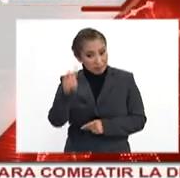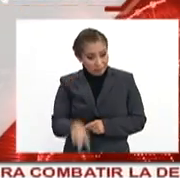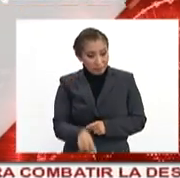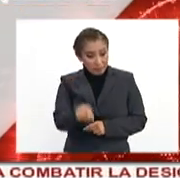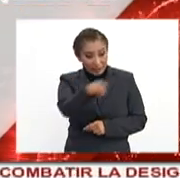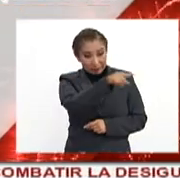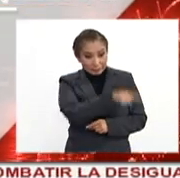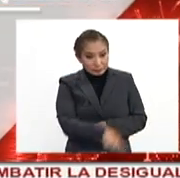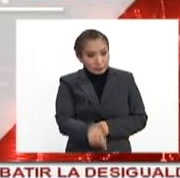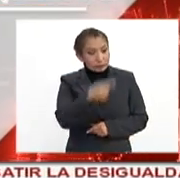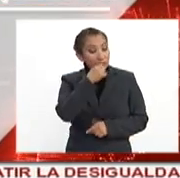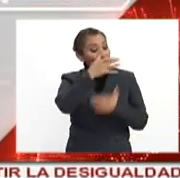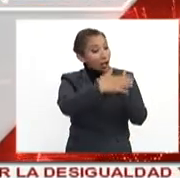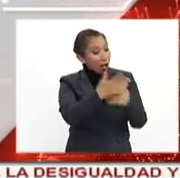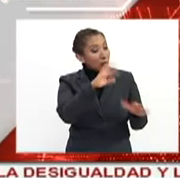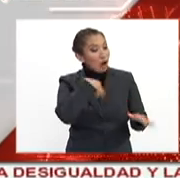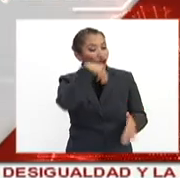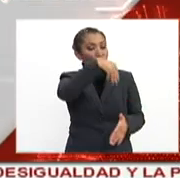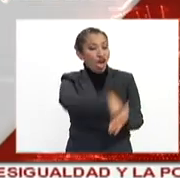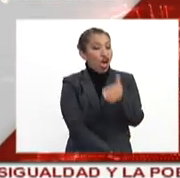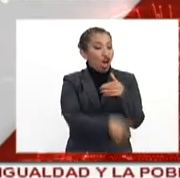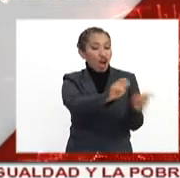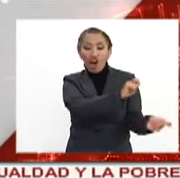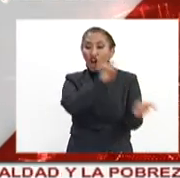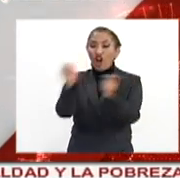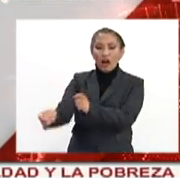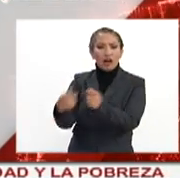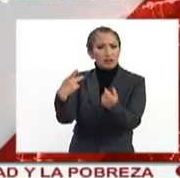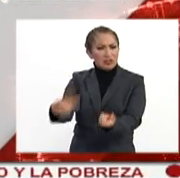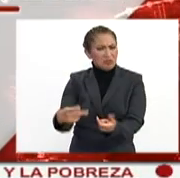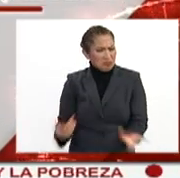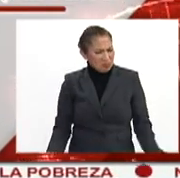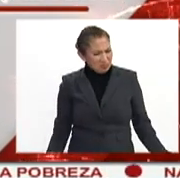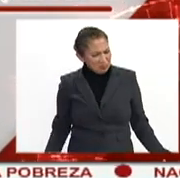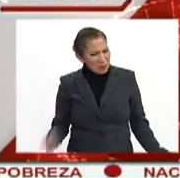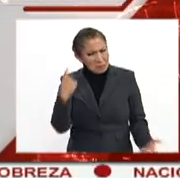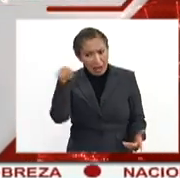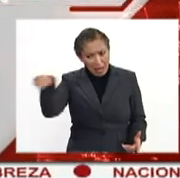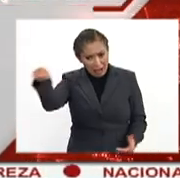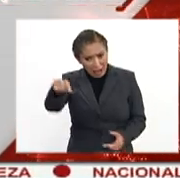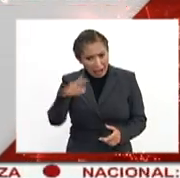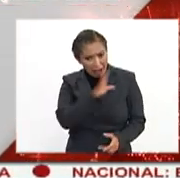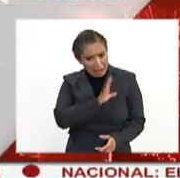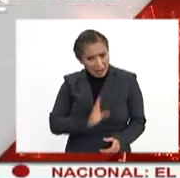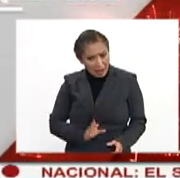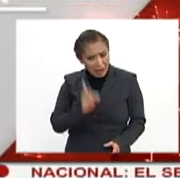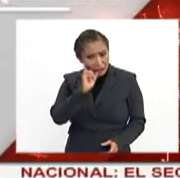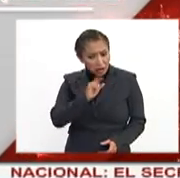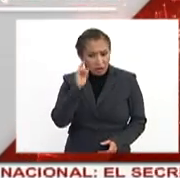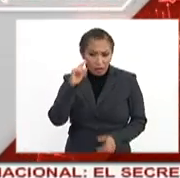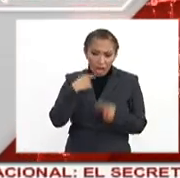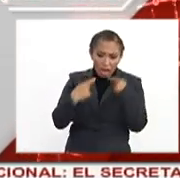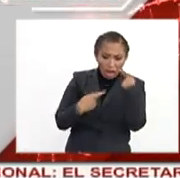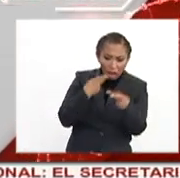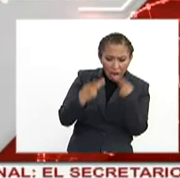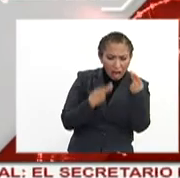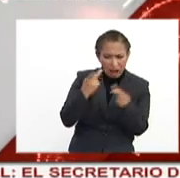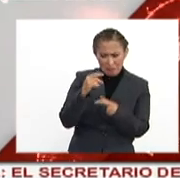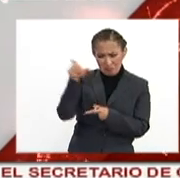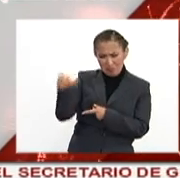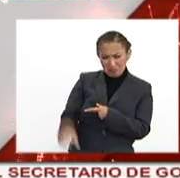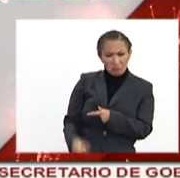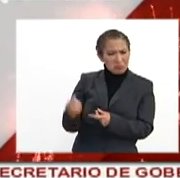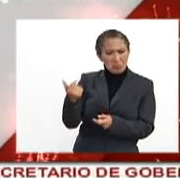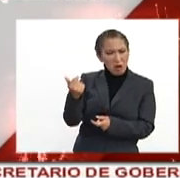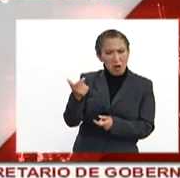Prácticamente los llamo a que se rindan, a que entreguen la plaza, en favor de una candidata que en todos los debates ha demostrado que trae